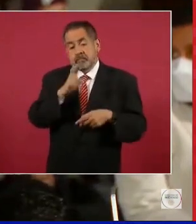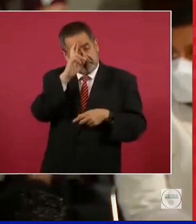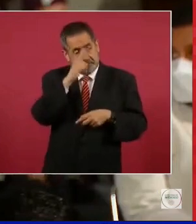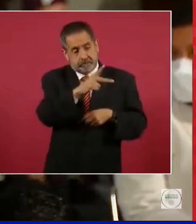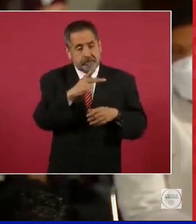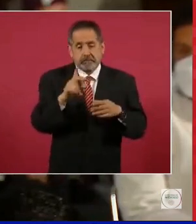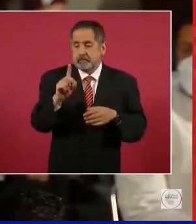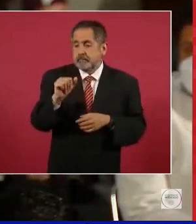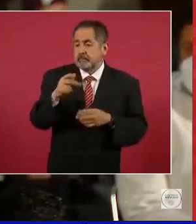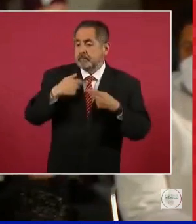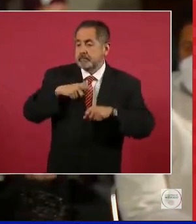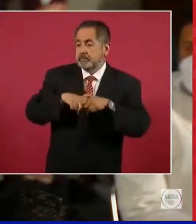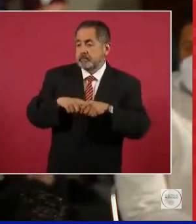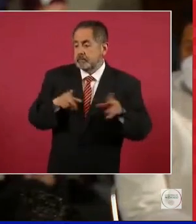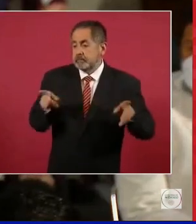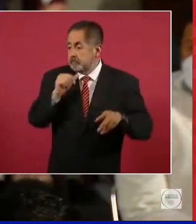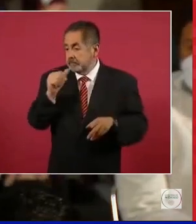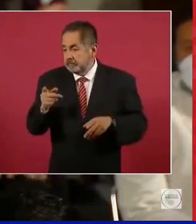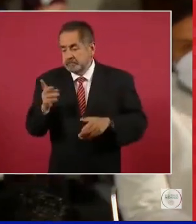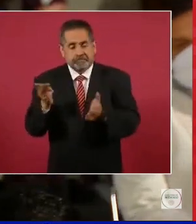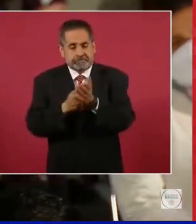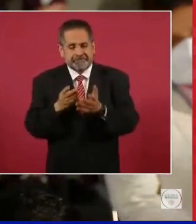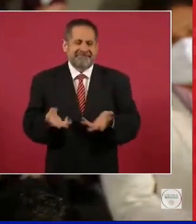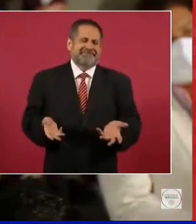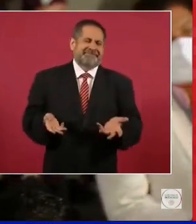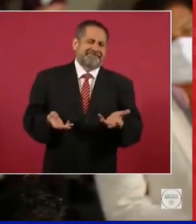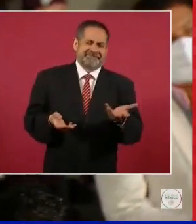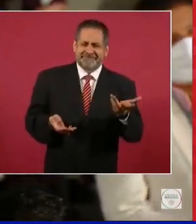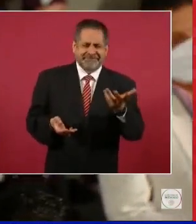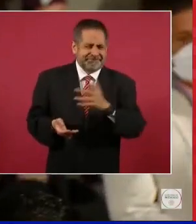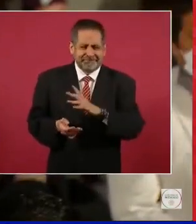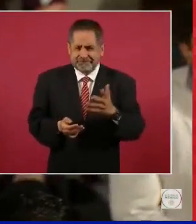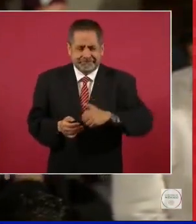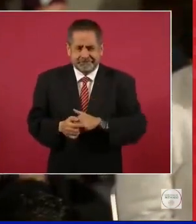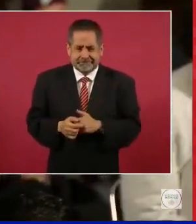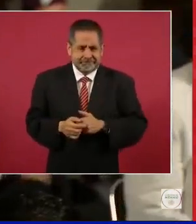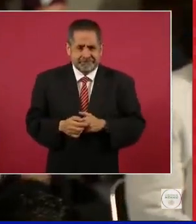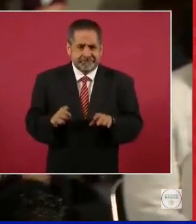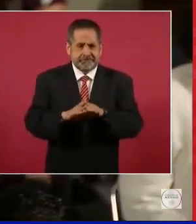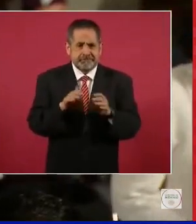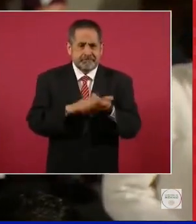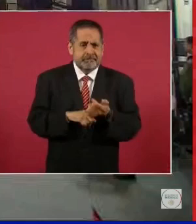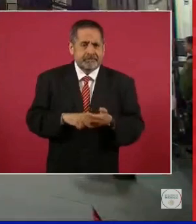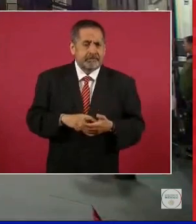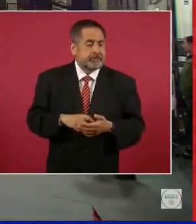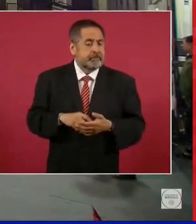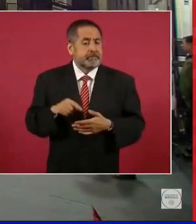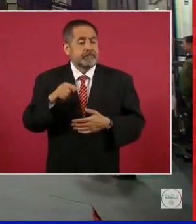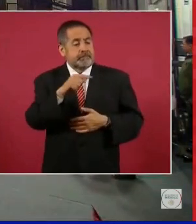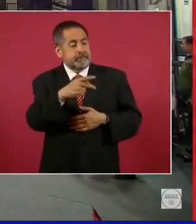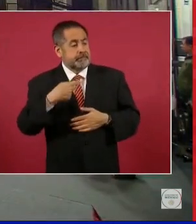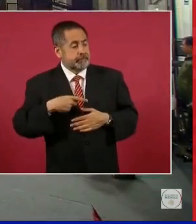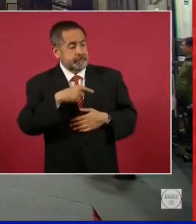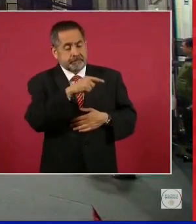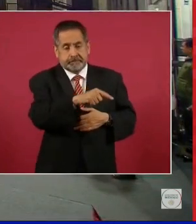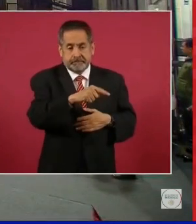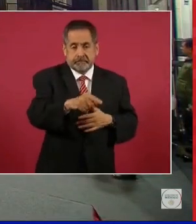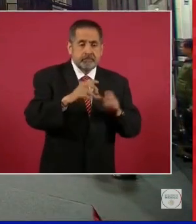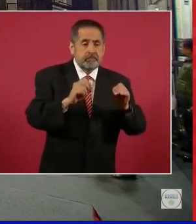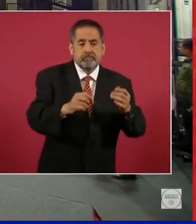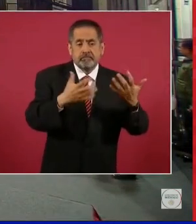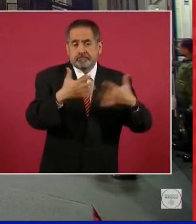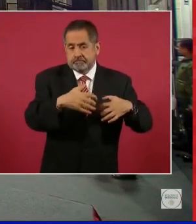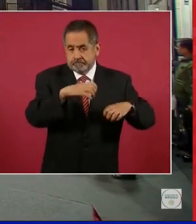personales. El tema es, presidente, que estos nombres de empresas o de personas pues